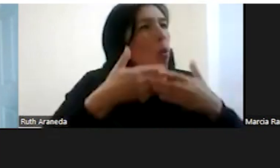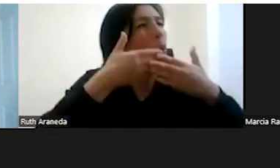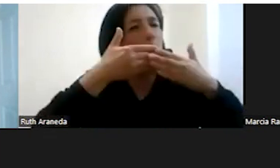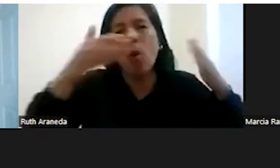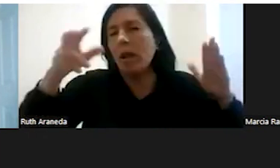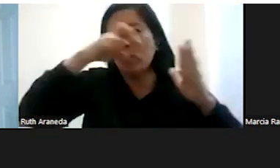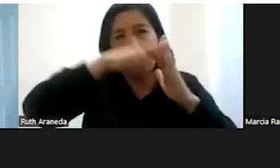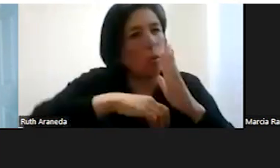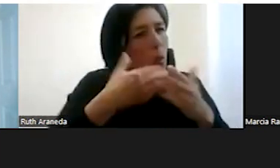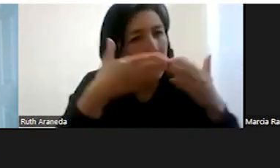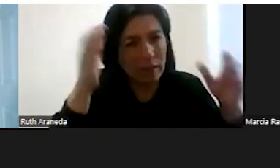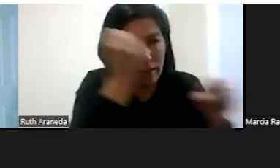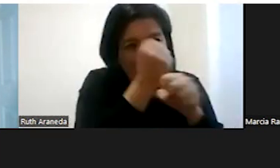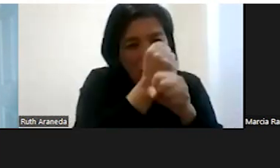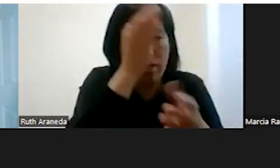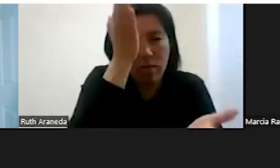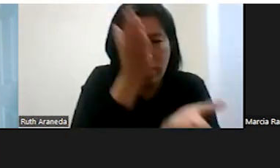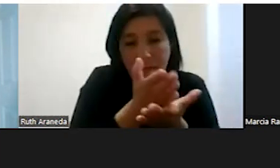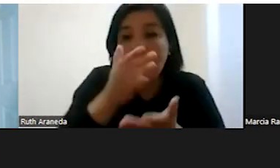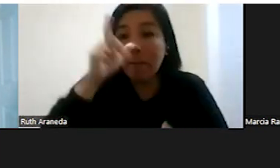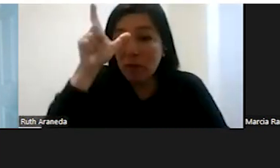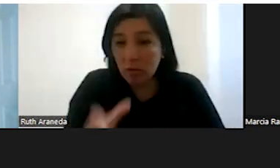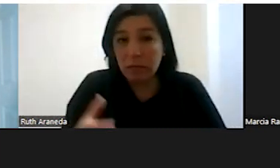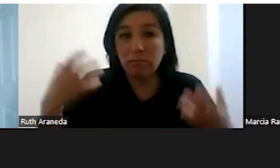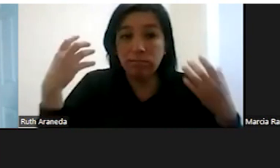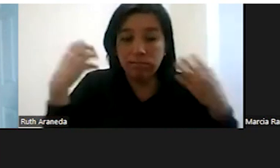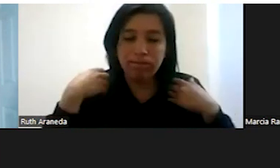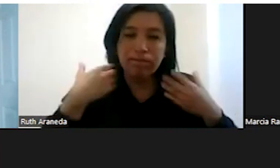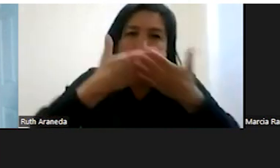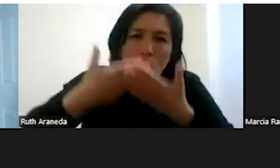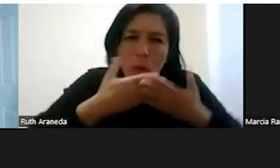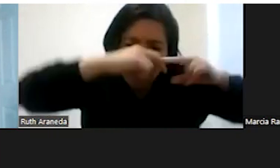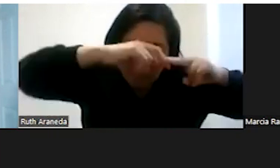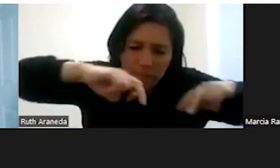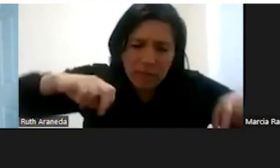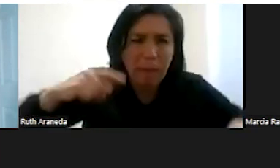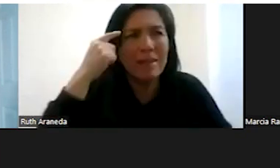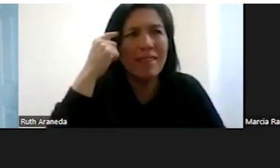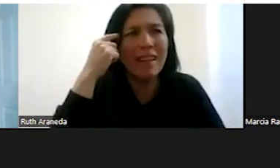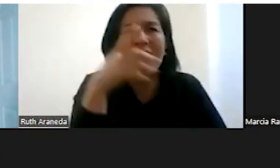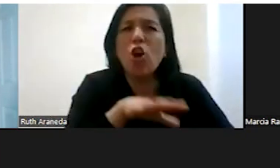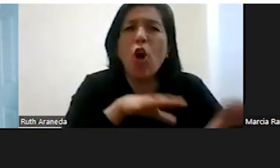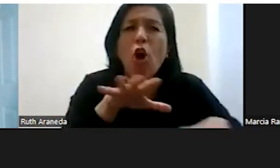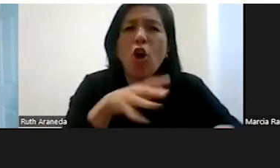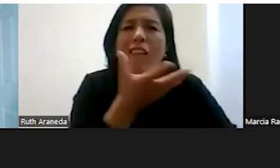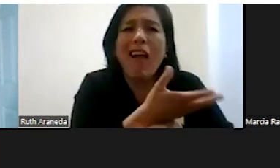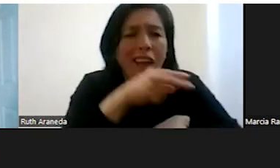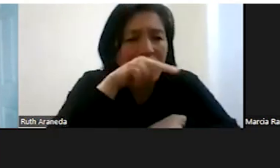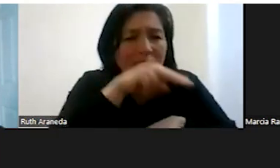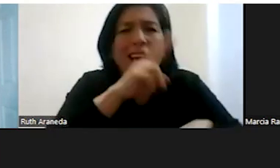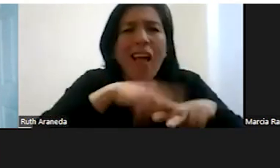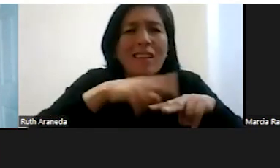inmobiliario, etc. Y a partir de ese estudio se define qué tipo de patrimonio hay, y es por eso que se hace